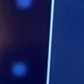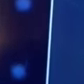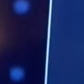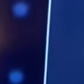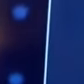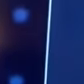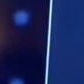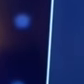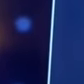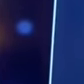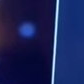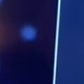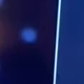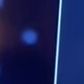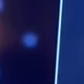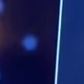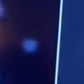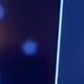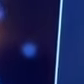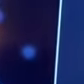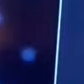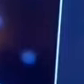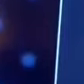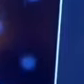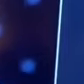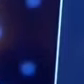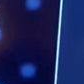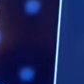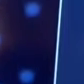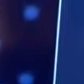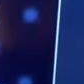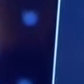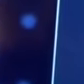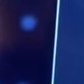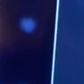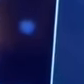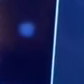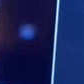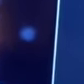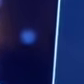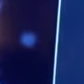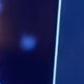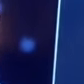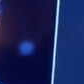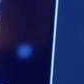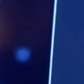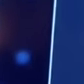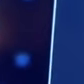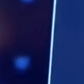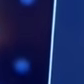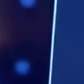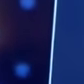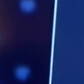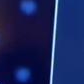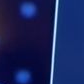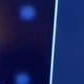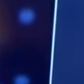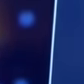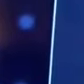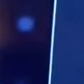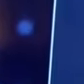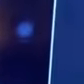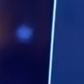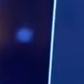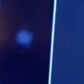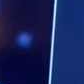que cuando se habla de la votación de un proyecto de ley, tú estabas hablando de un proyecto de ley que tiene diferentes considerantes. En particular, a